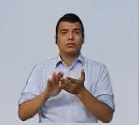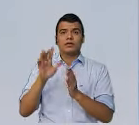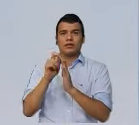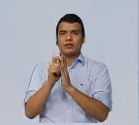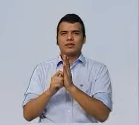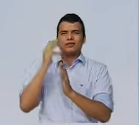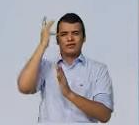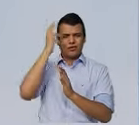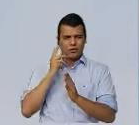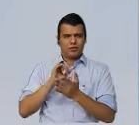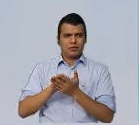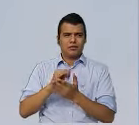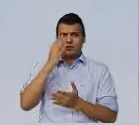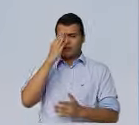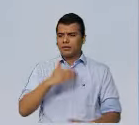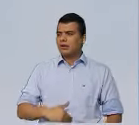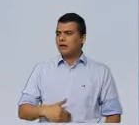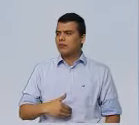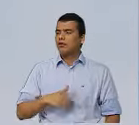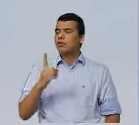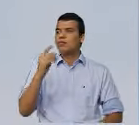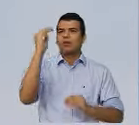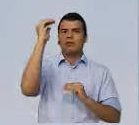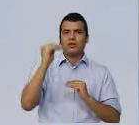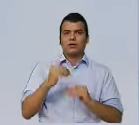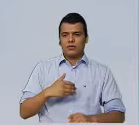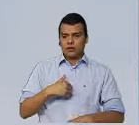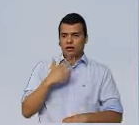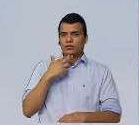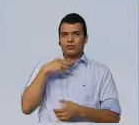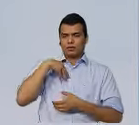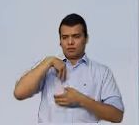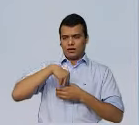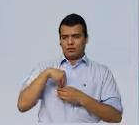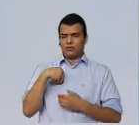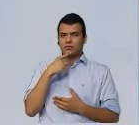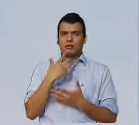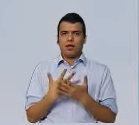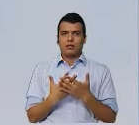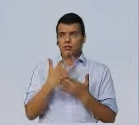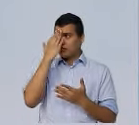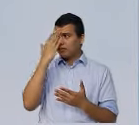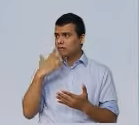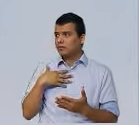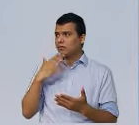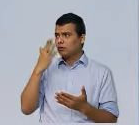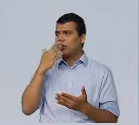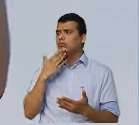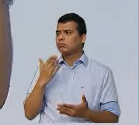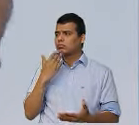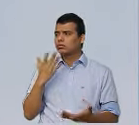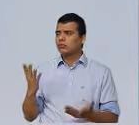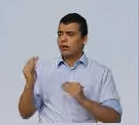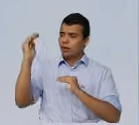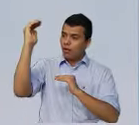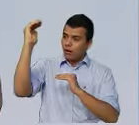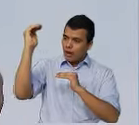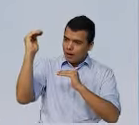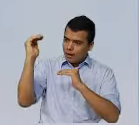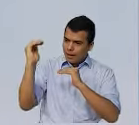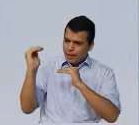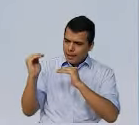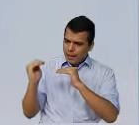hambre en la medida en que se disminuyen los niveles de azúcar. Y pues si nosotros permitimos que esto disminuya mucho,